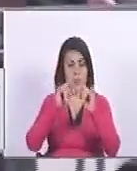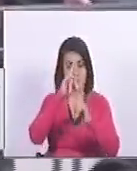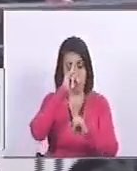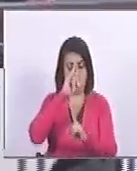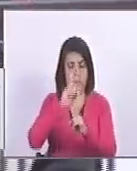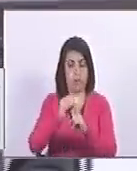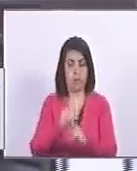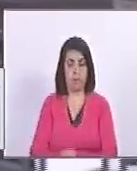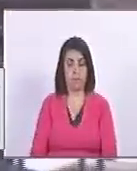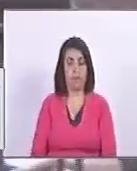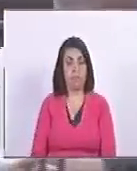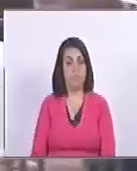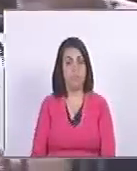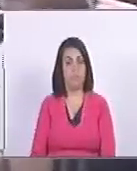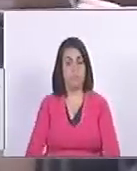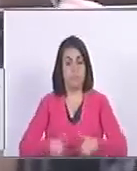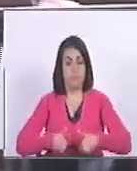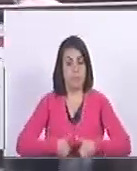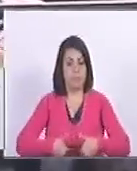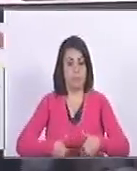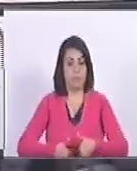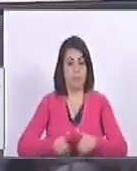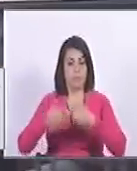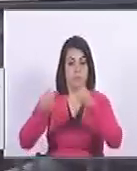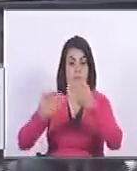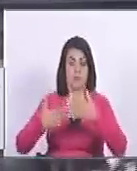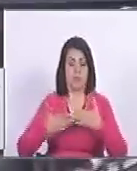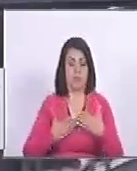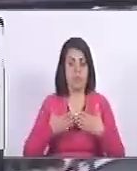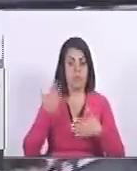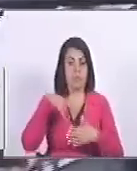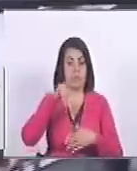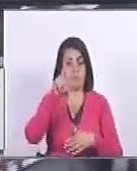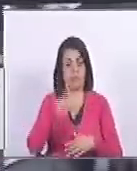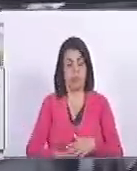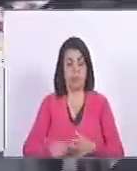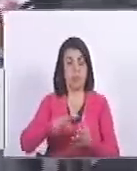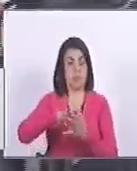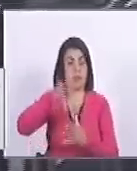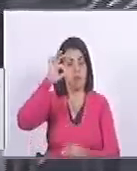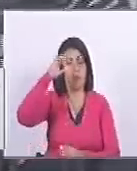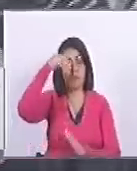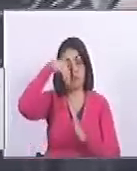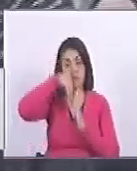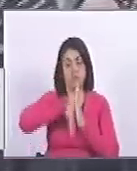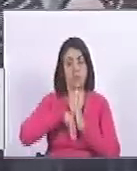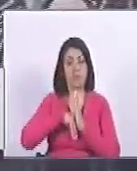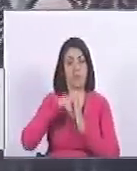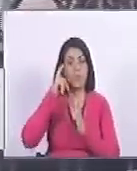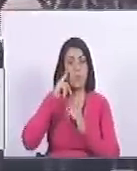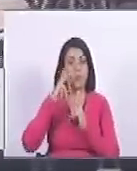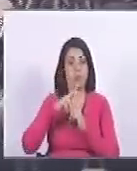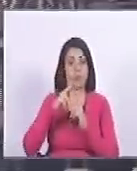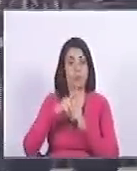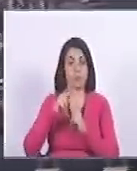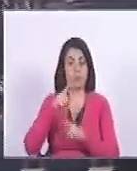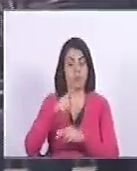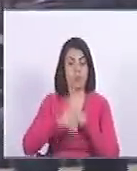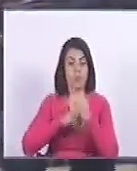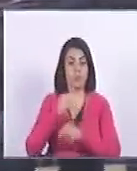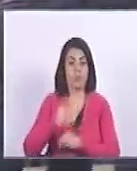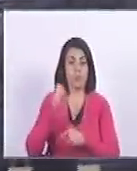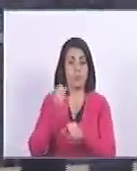sentido. Un esfuerzo que trae frutos aún en lo espiritual y en el reconocimiento a